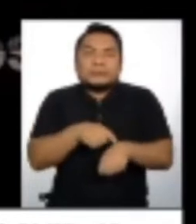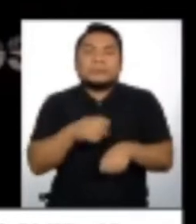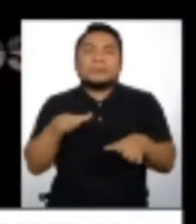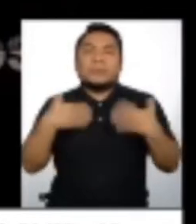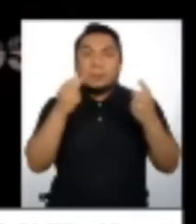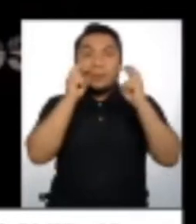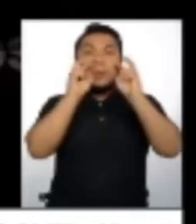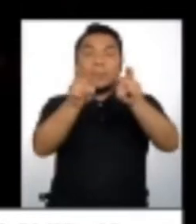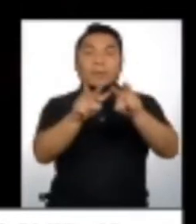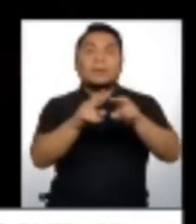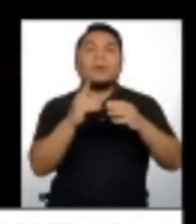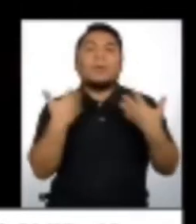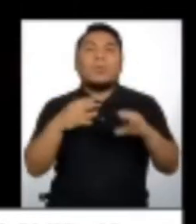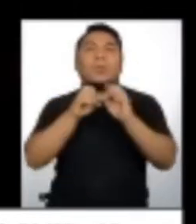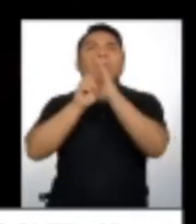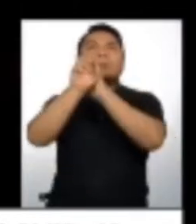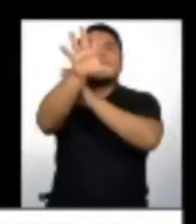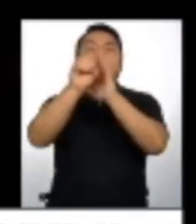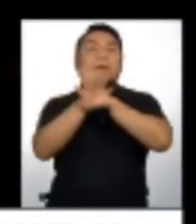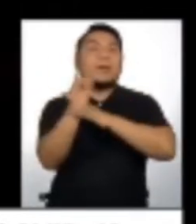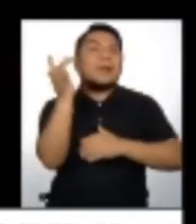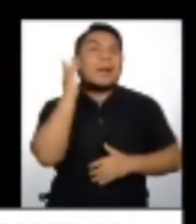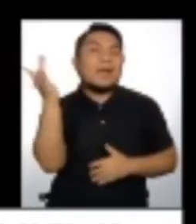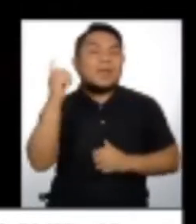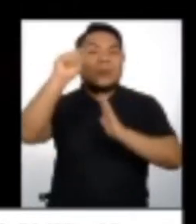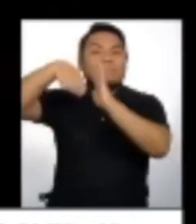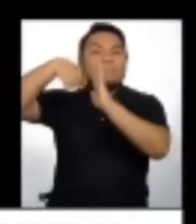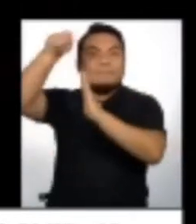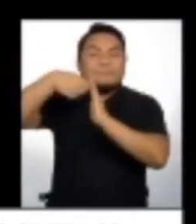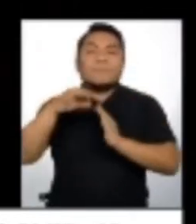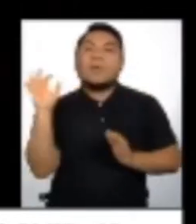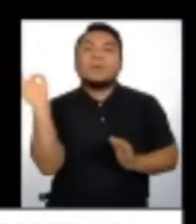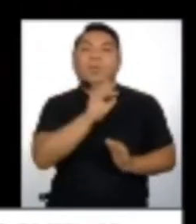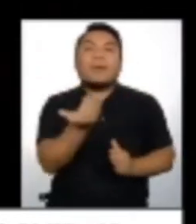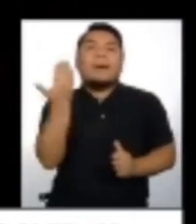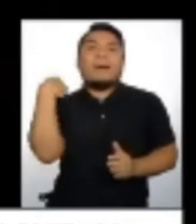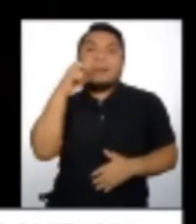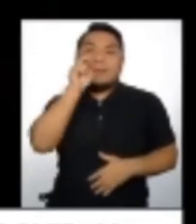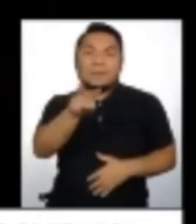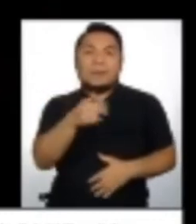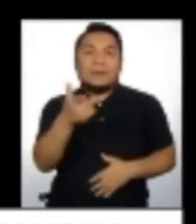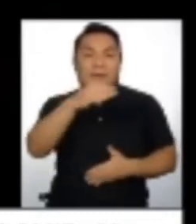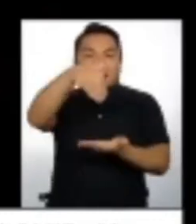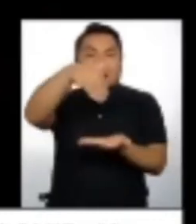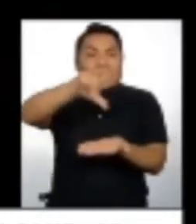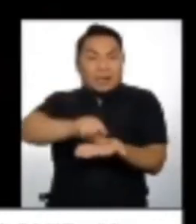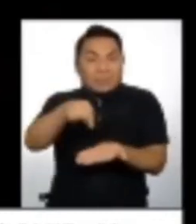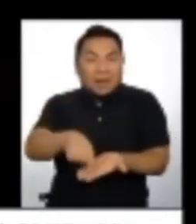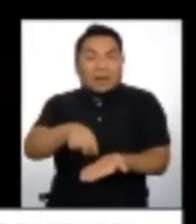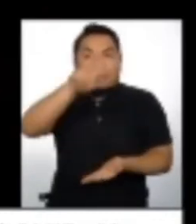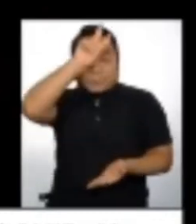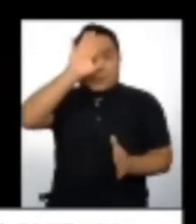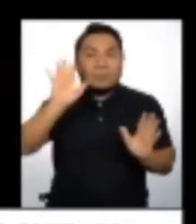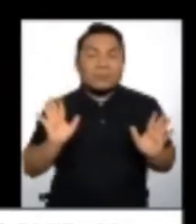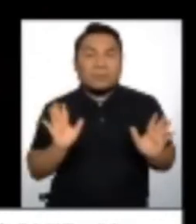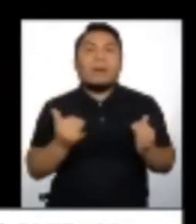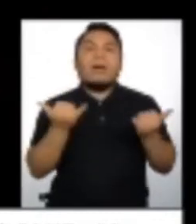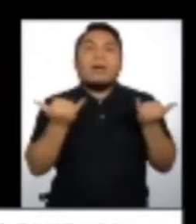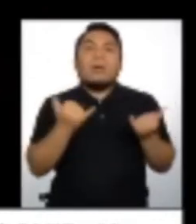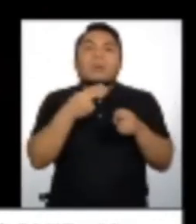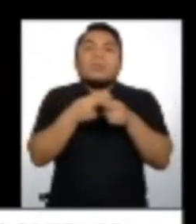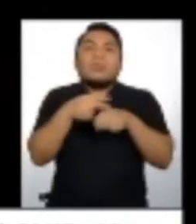apreciar una exhibición en audio y vídeo nunca antes vista en la capital y en el país se va a tomar